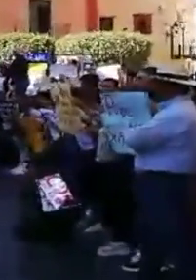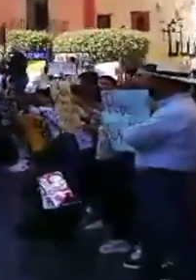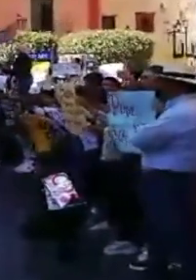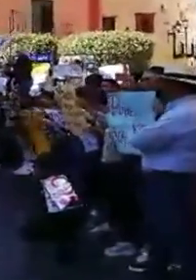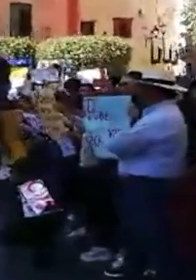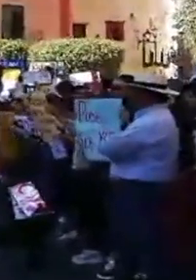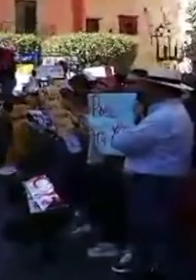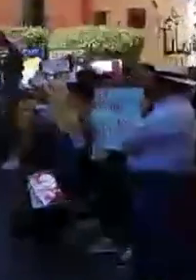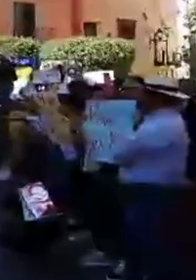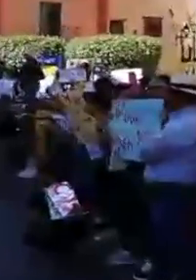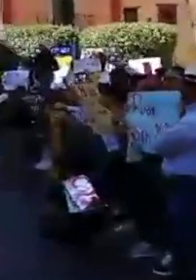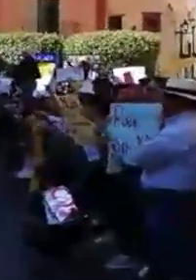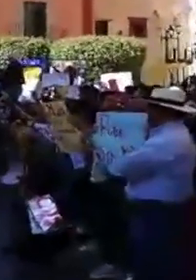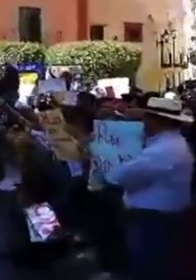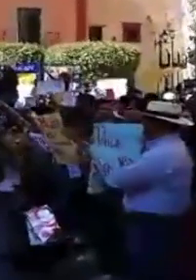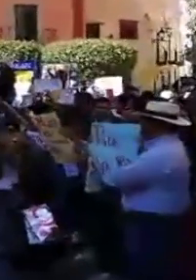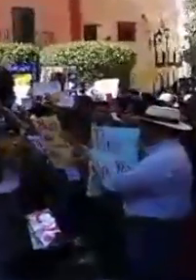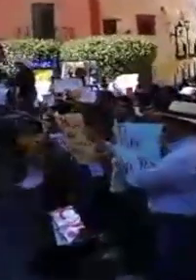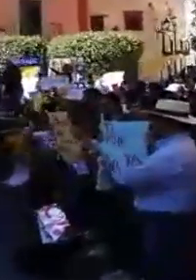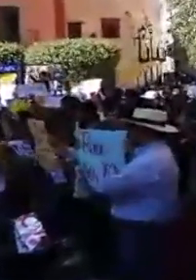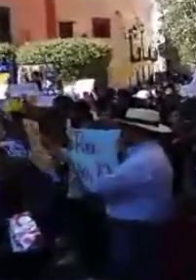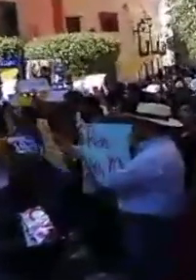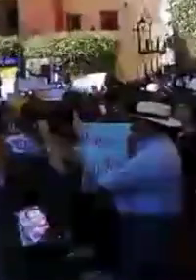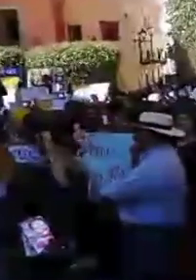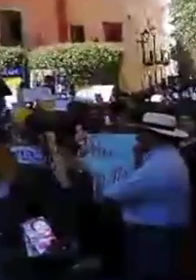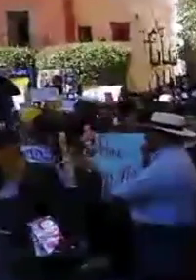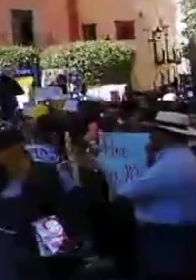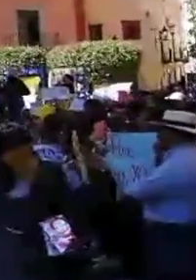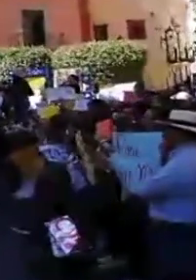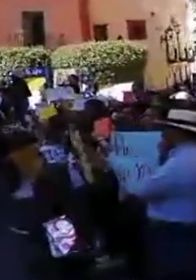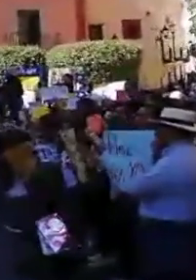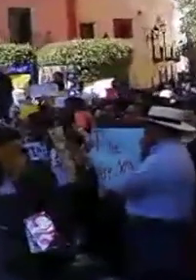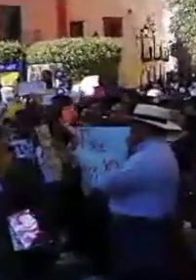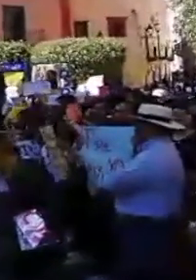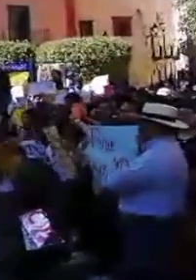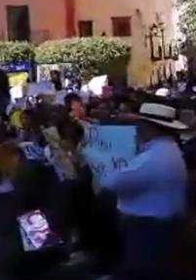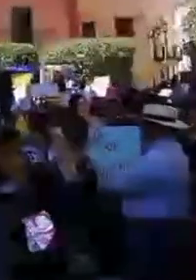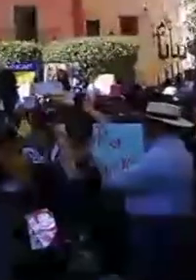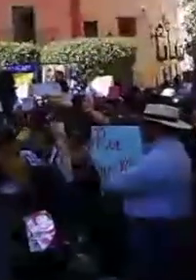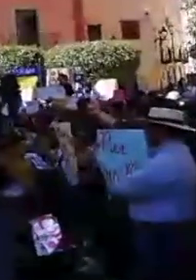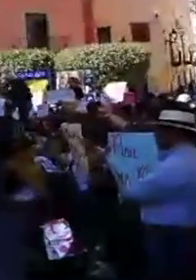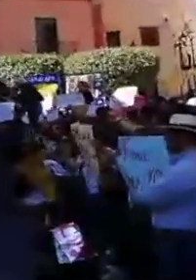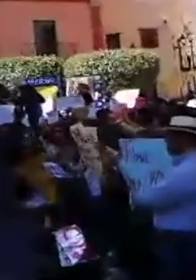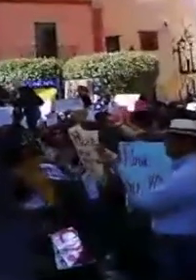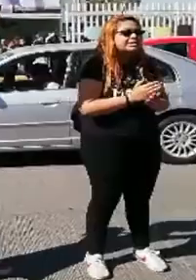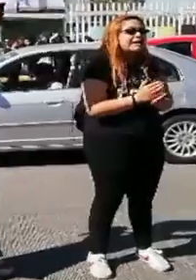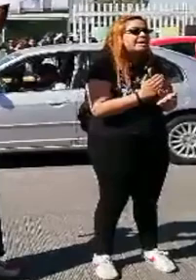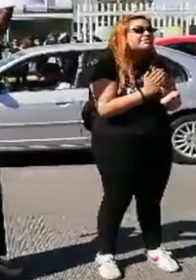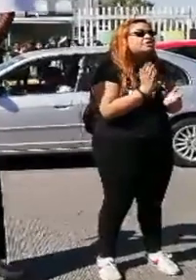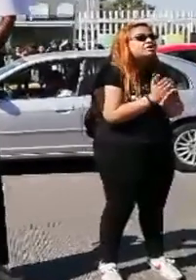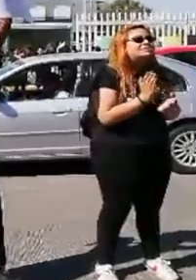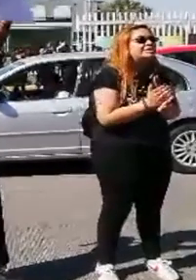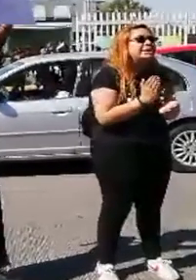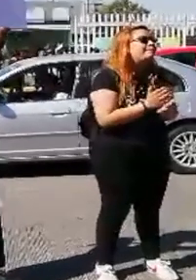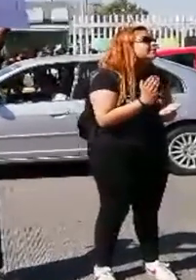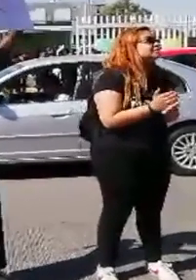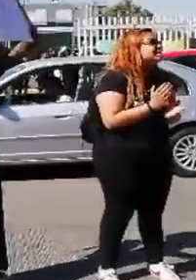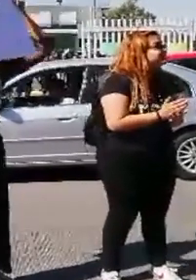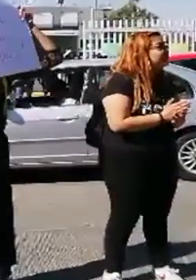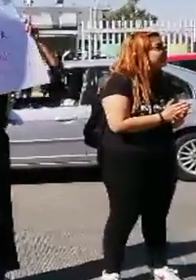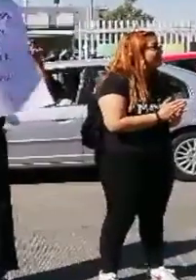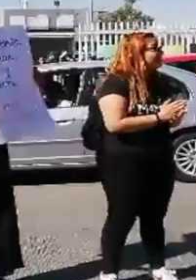La autoridad asegura que ya tienen conocimiento de los puntos del pliego petitorio y que buscarán darle solución a las exigencias.